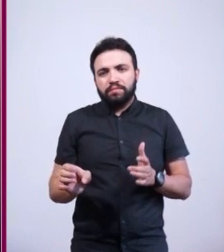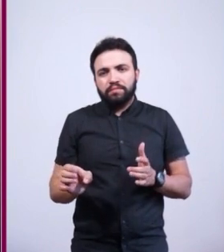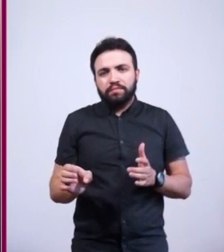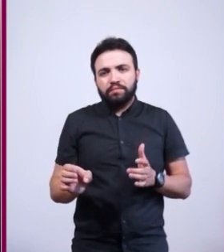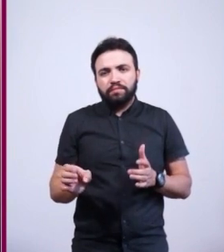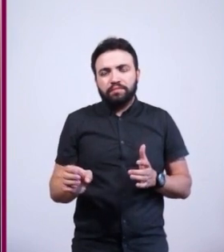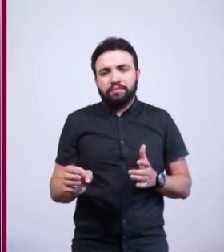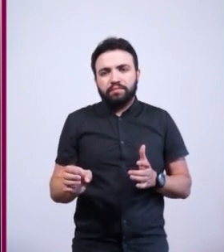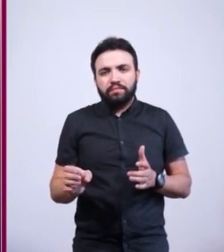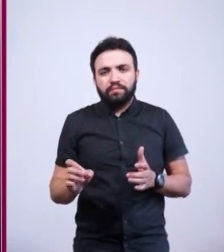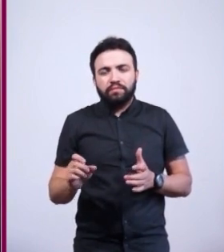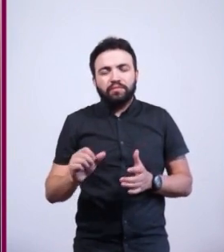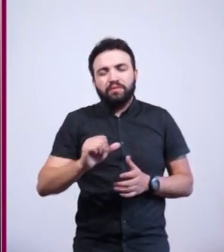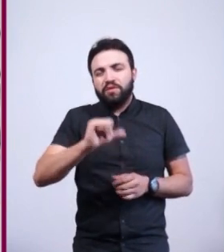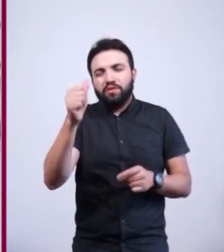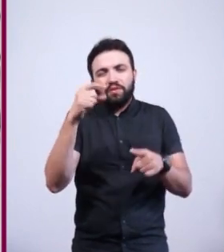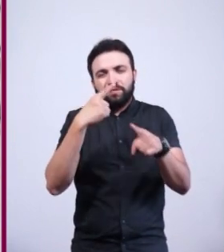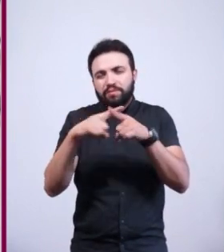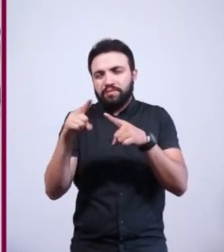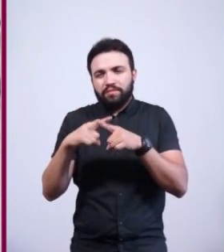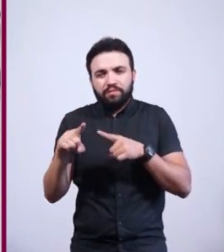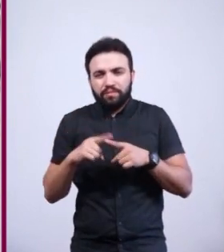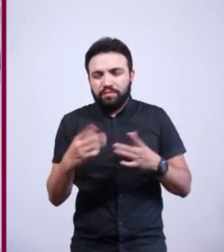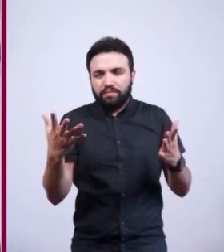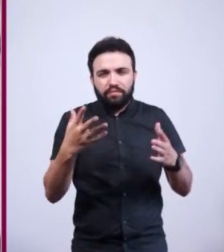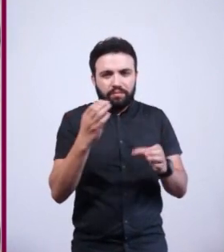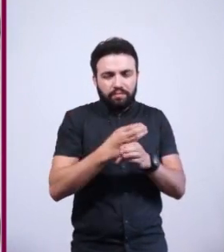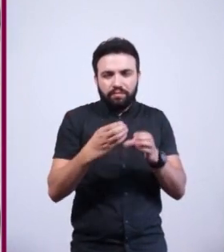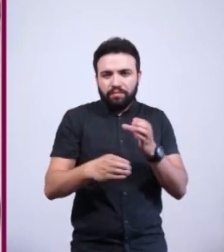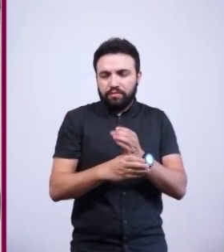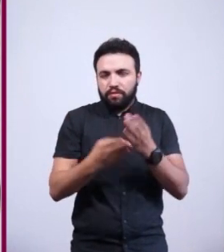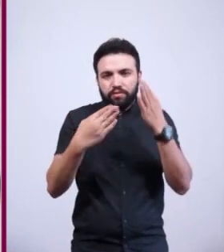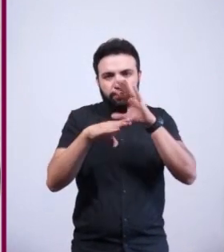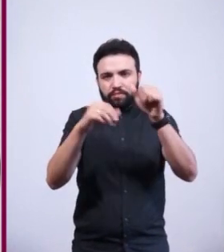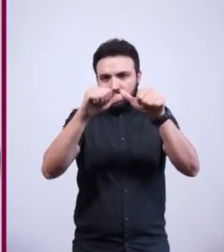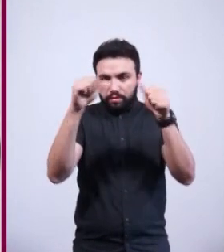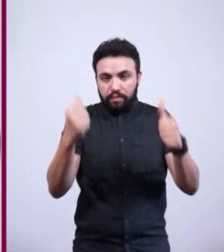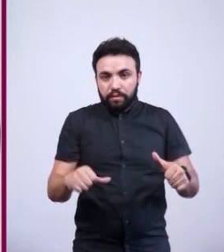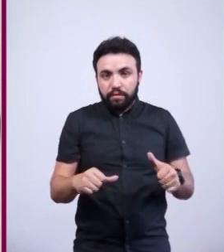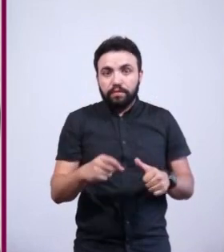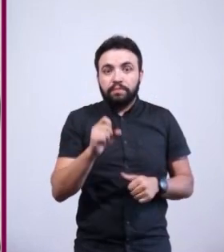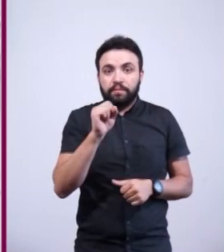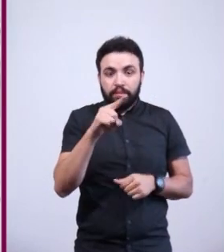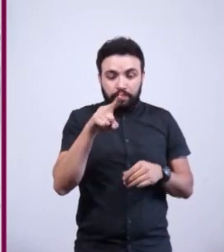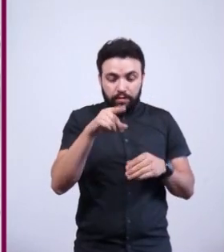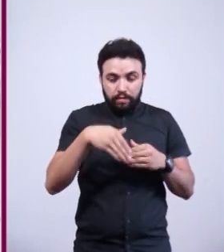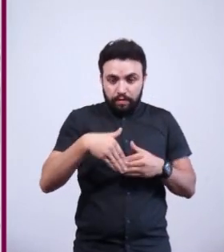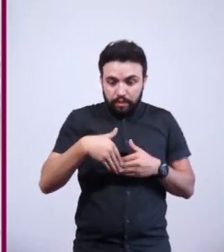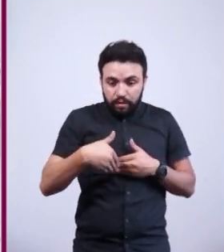de otras disciplinas artísticas. Y a partir de eso justo